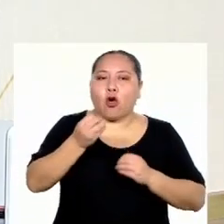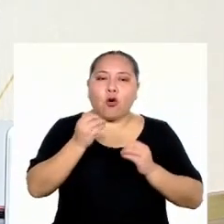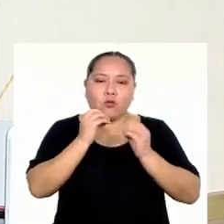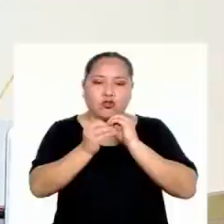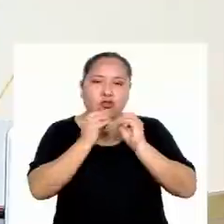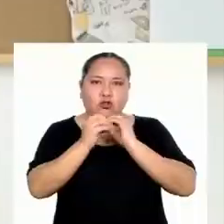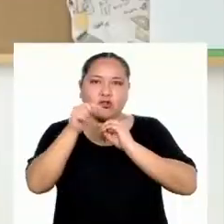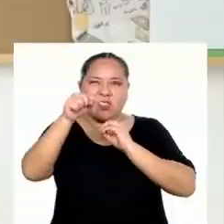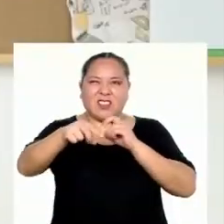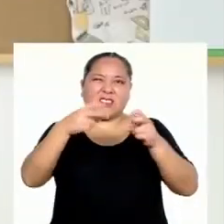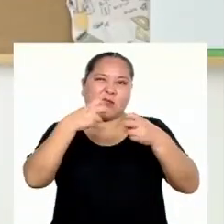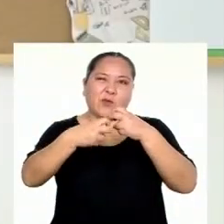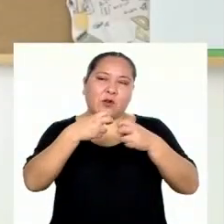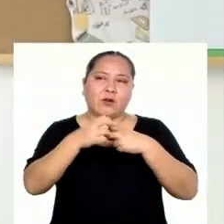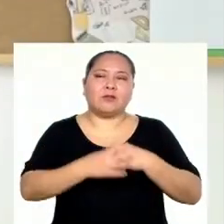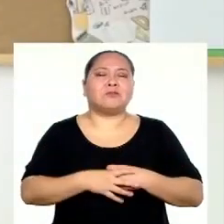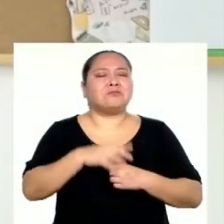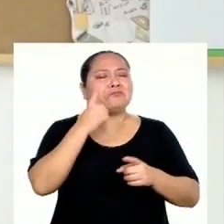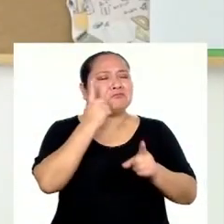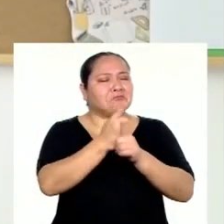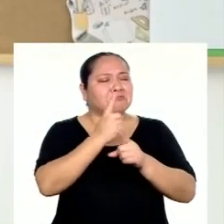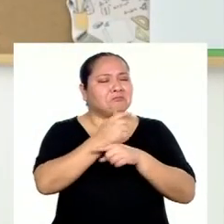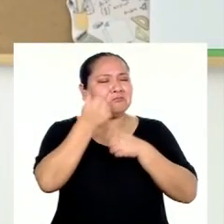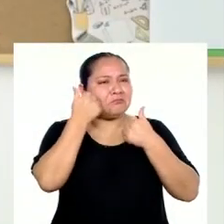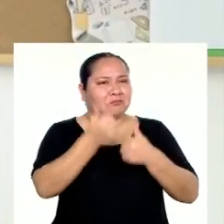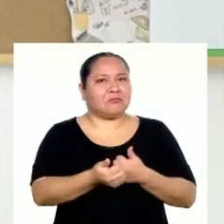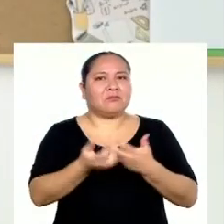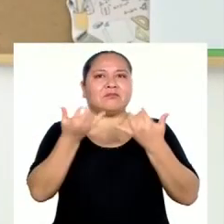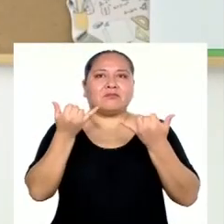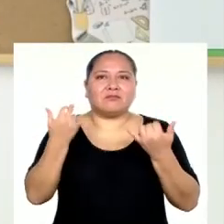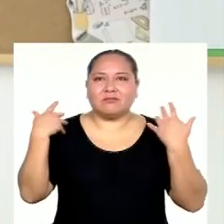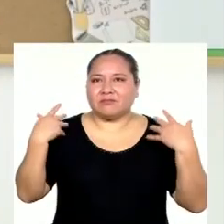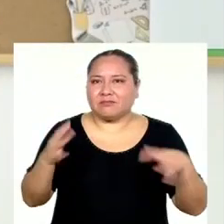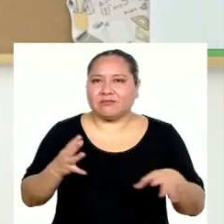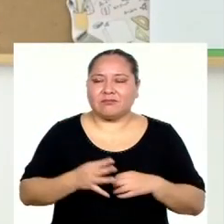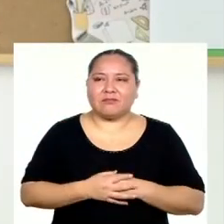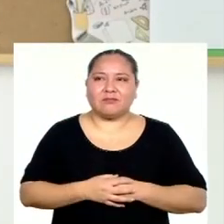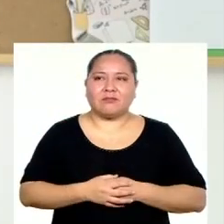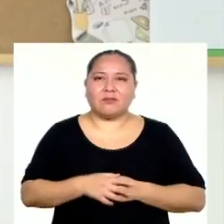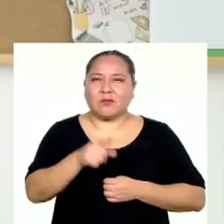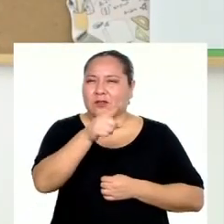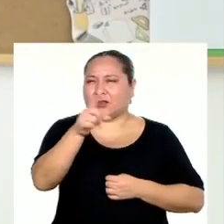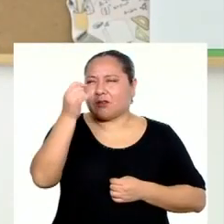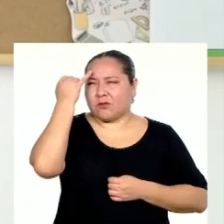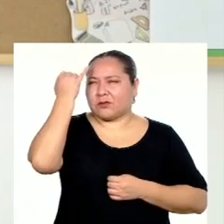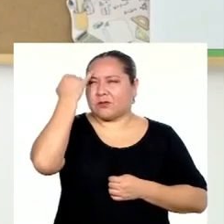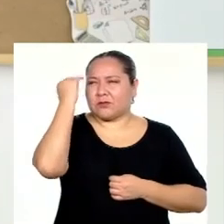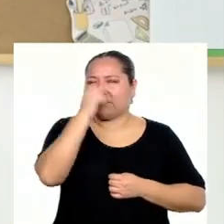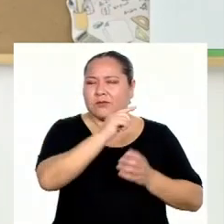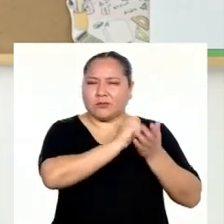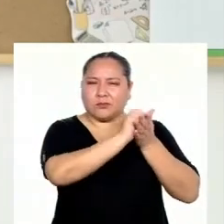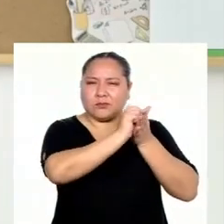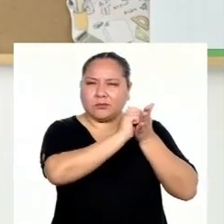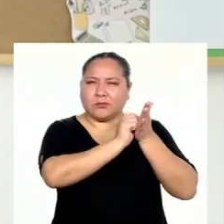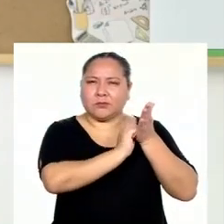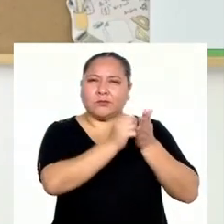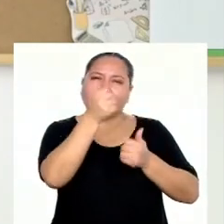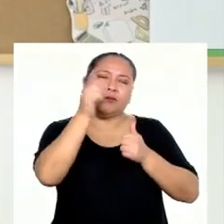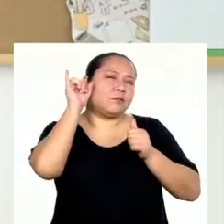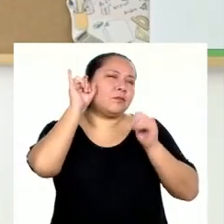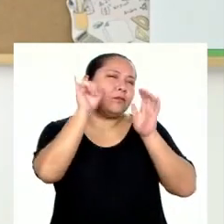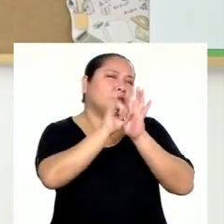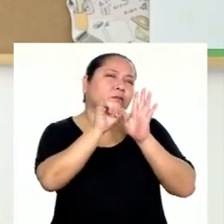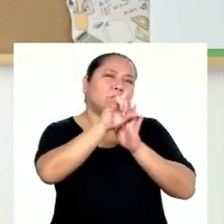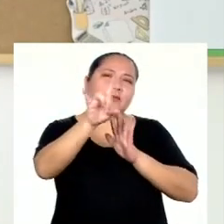una situación. Muy buen trabajo. Ahora sí, ¿cómo se imaginan el texto? ¿Qué imágenes les